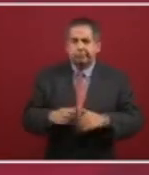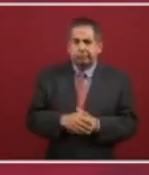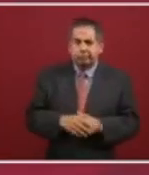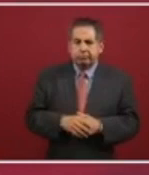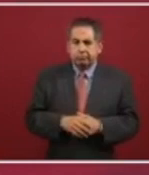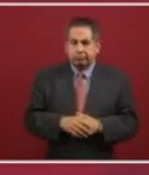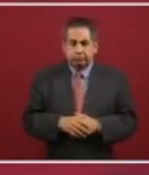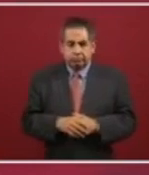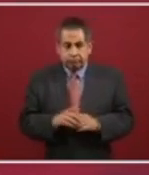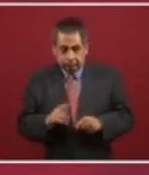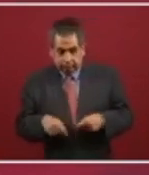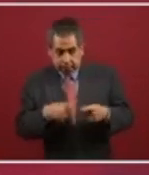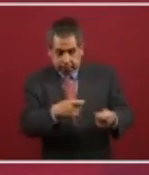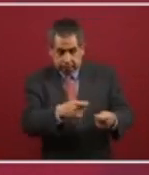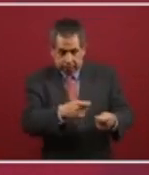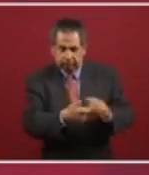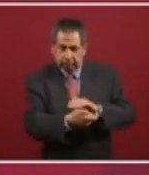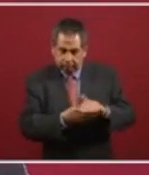entregar obras,